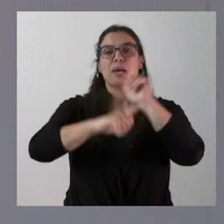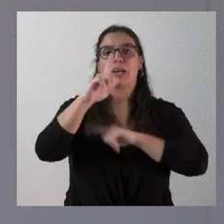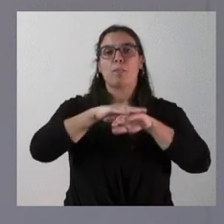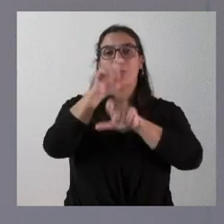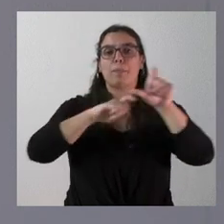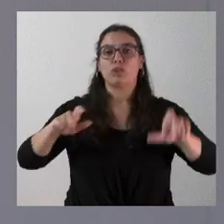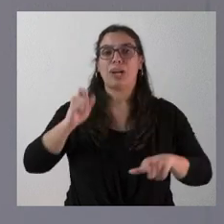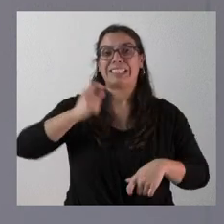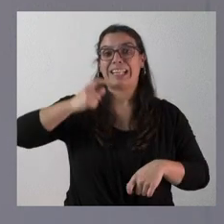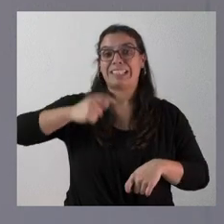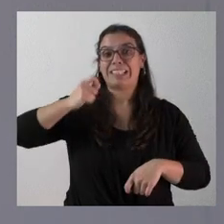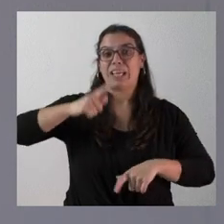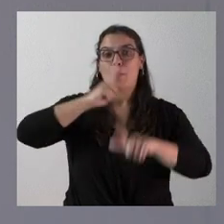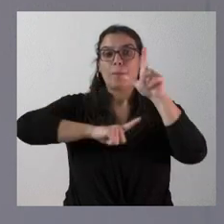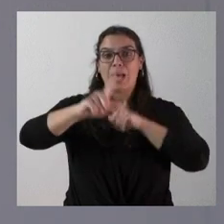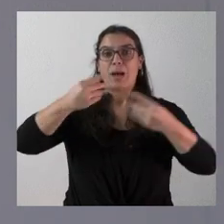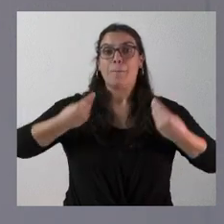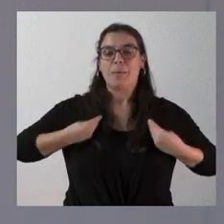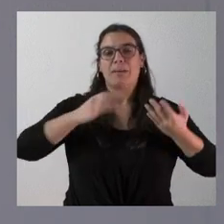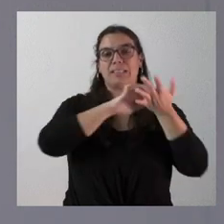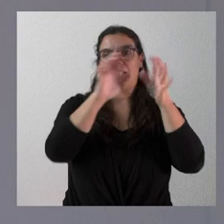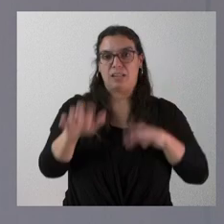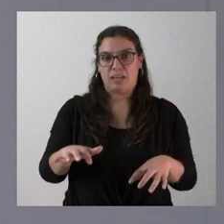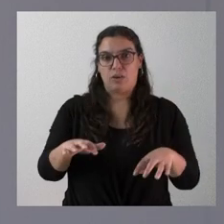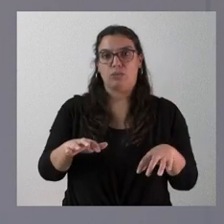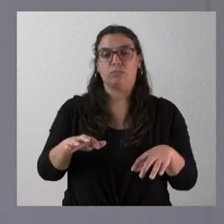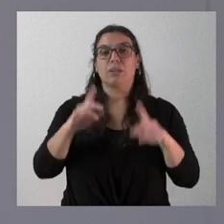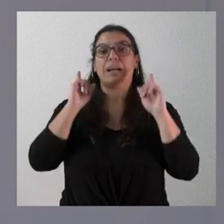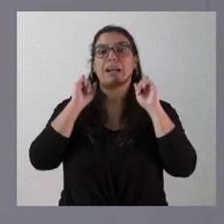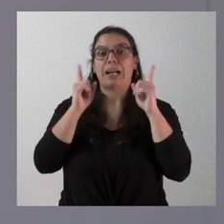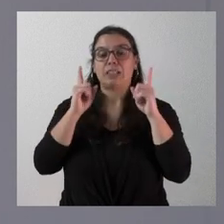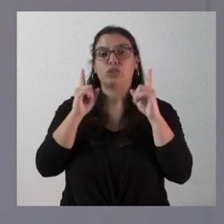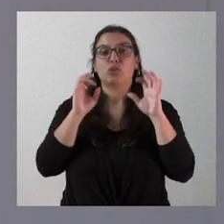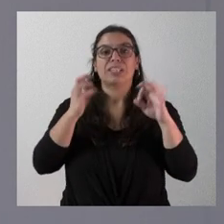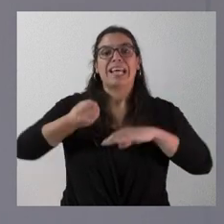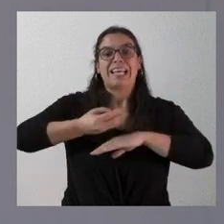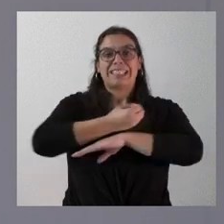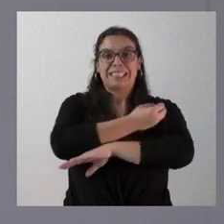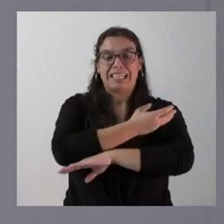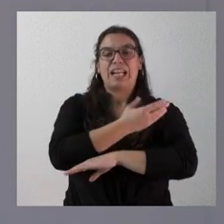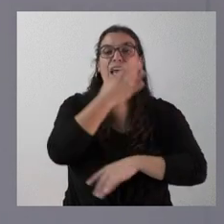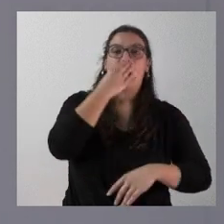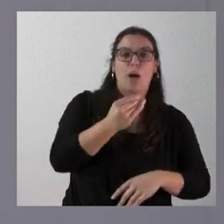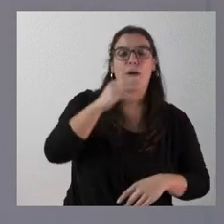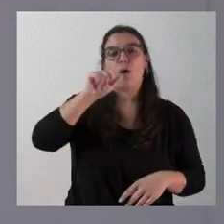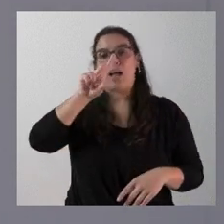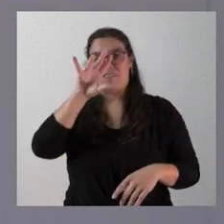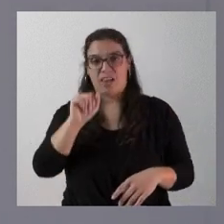viajeros recurrentes residentes en Castilla y León para el caso de los trenes de altas prestaciones